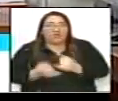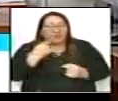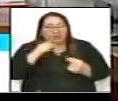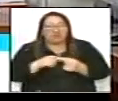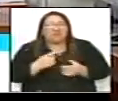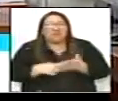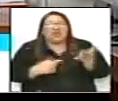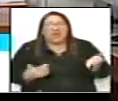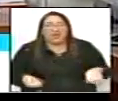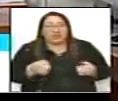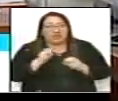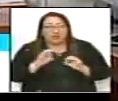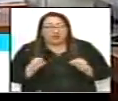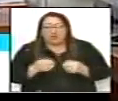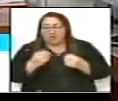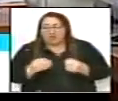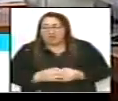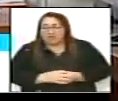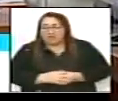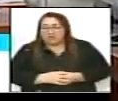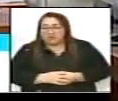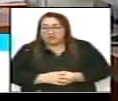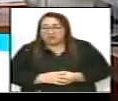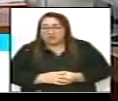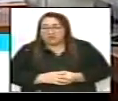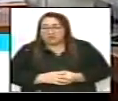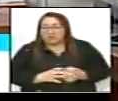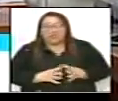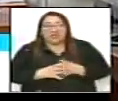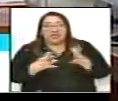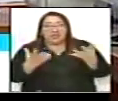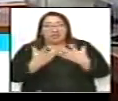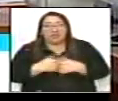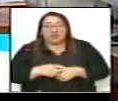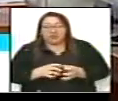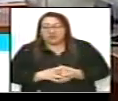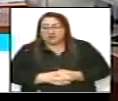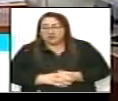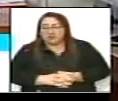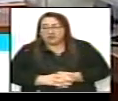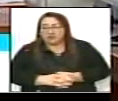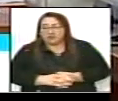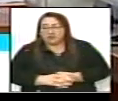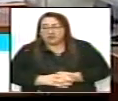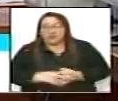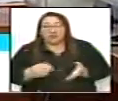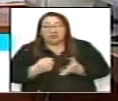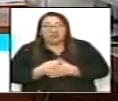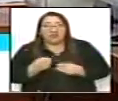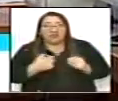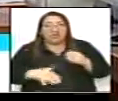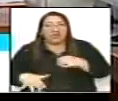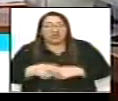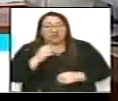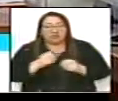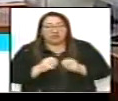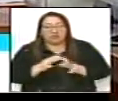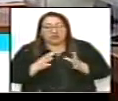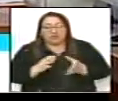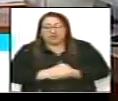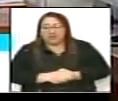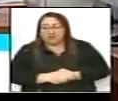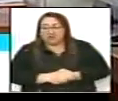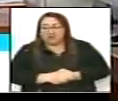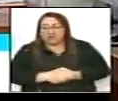objeto que se cumplió. Porque grandes empresas se compran terrenos subsidiados en gran medida